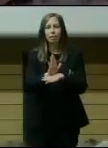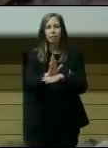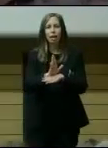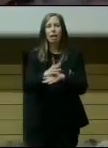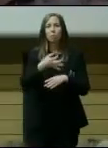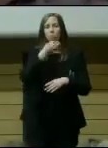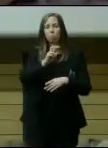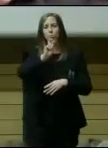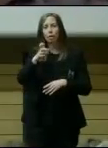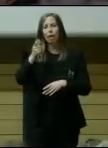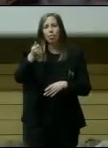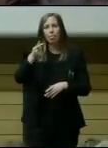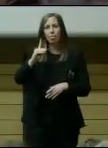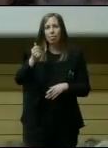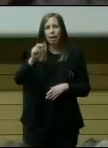siguiente ponente, que es David Pérez.